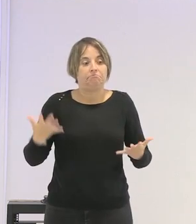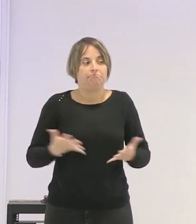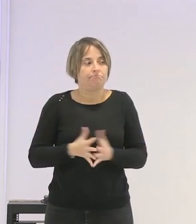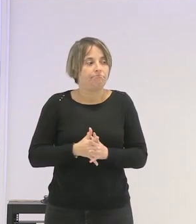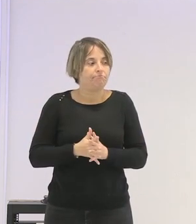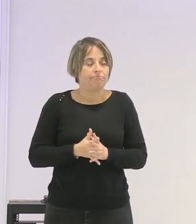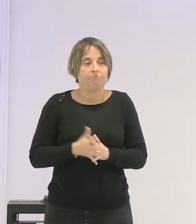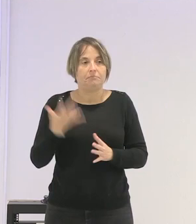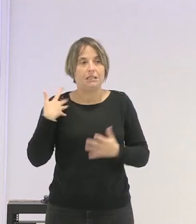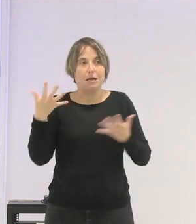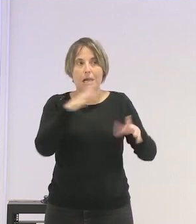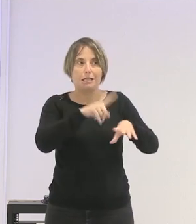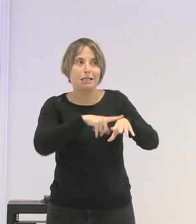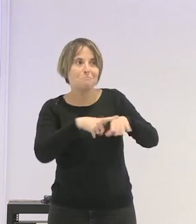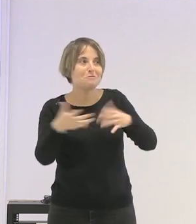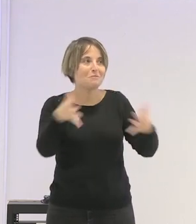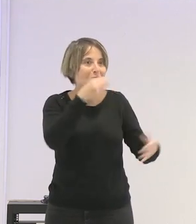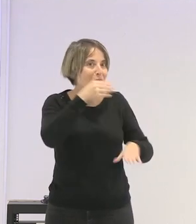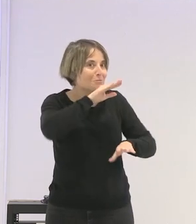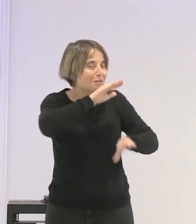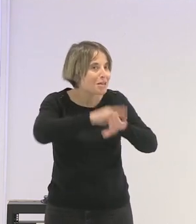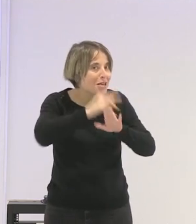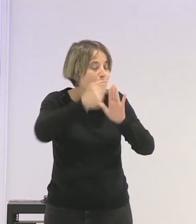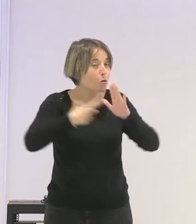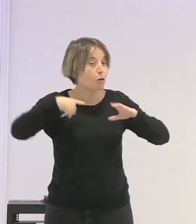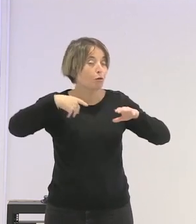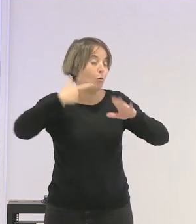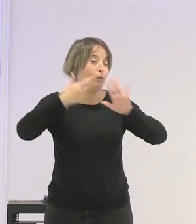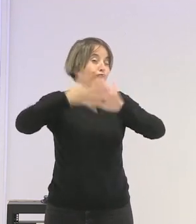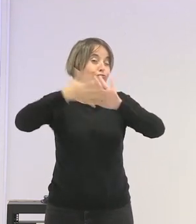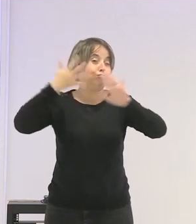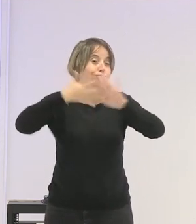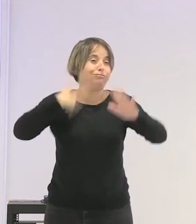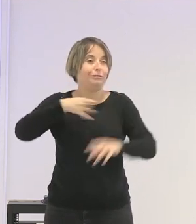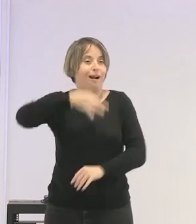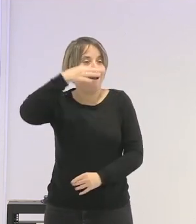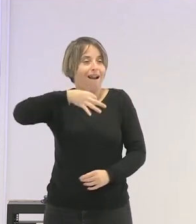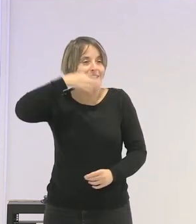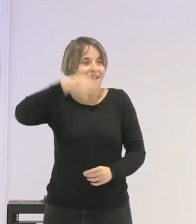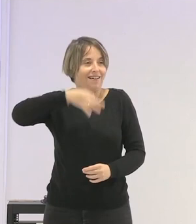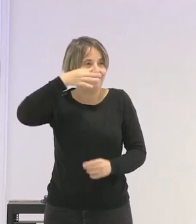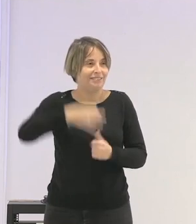Y voy más o menos bien, ¿no? Un poco como una moto, no paro de hablar.